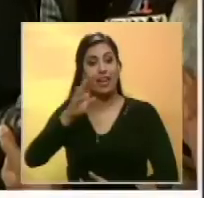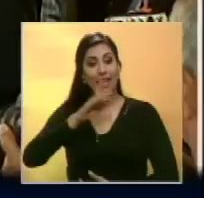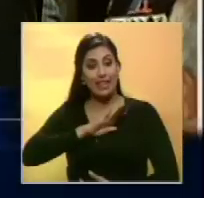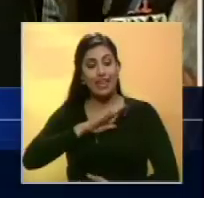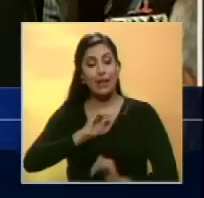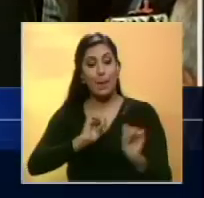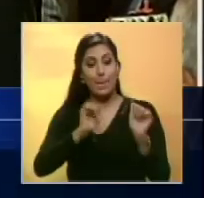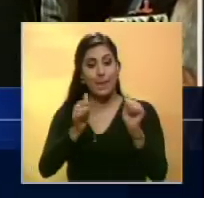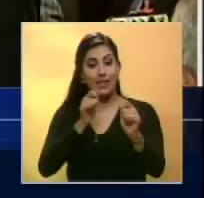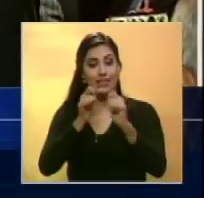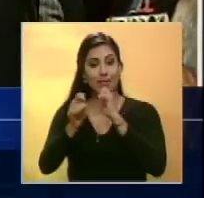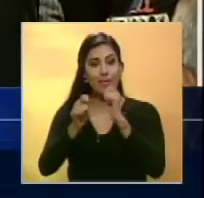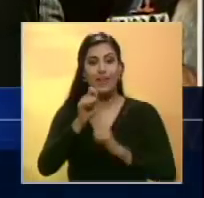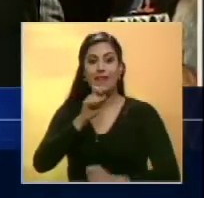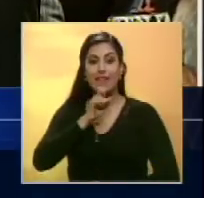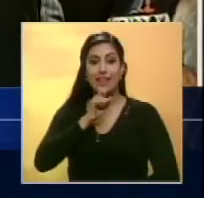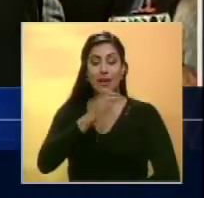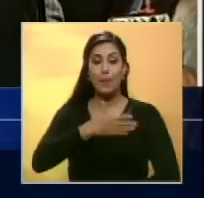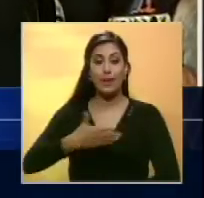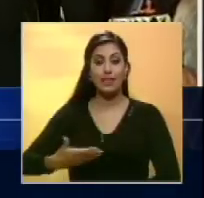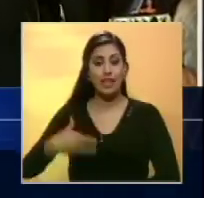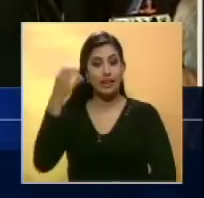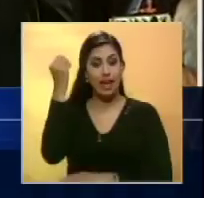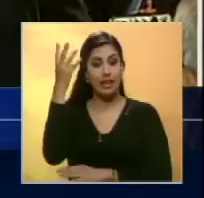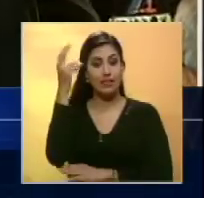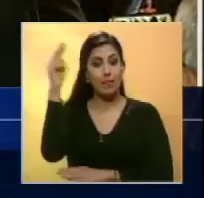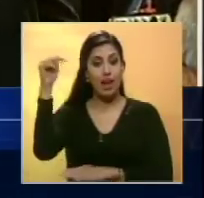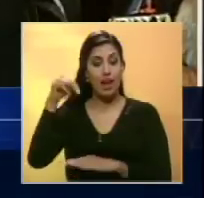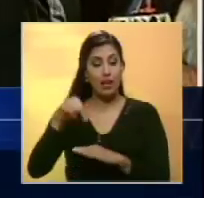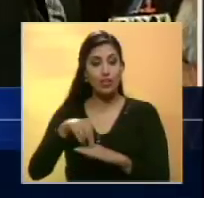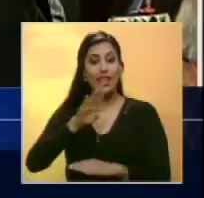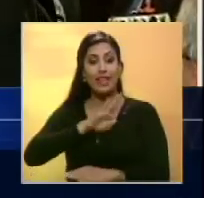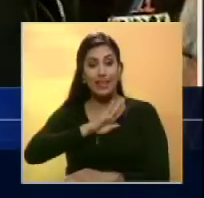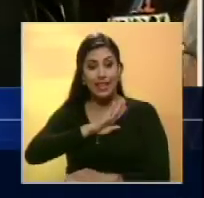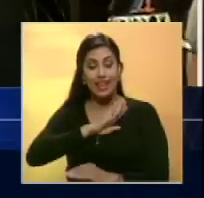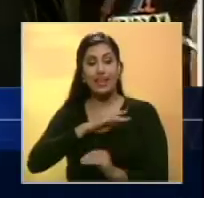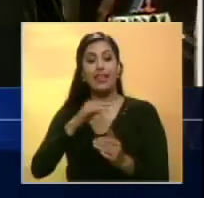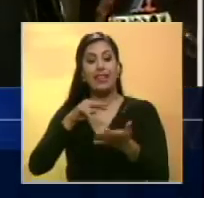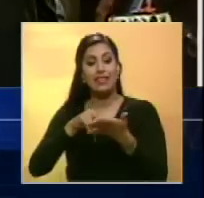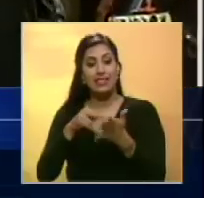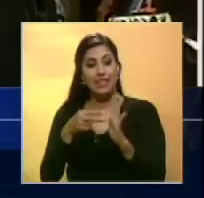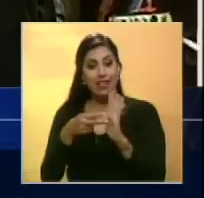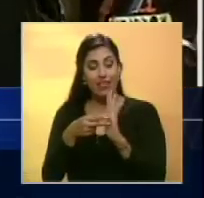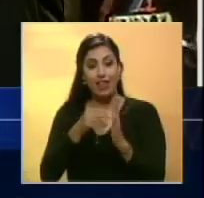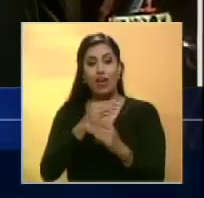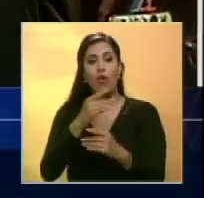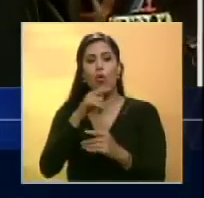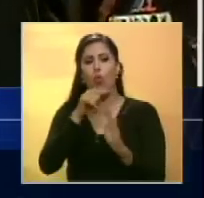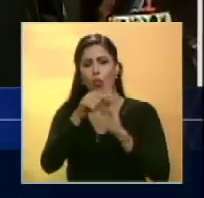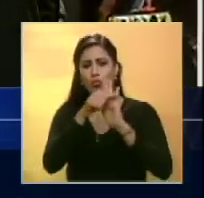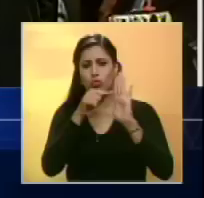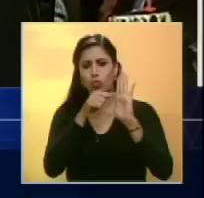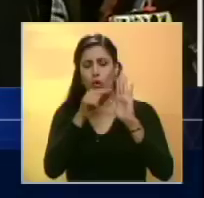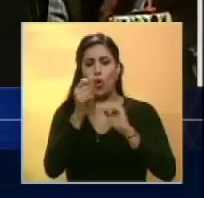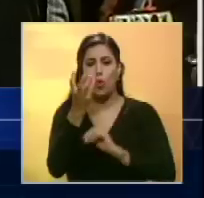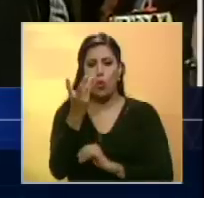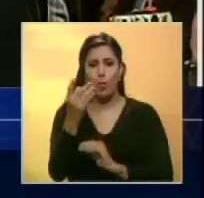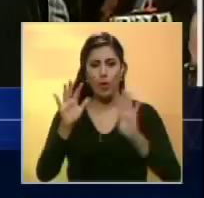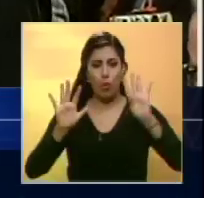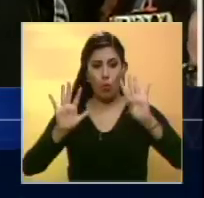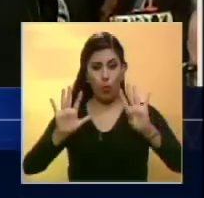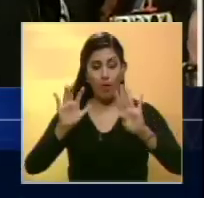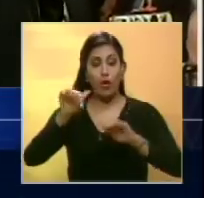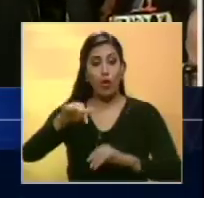la rueda de prensa del presidente de la Asamblea Nacional, Henry Ramos Ayub, en la cual se está refiriendo a la sentencia número 9 que este